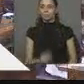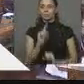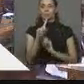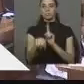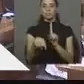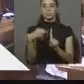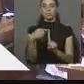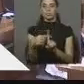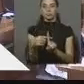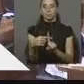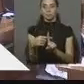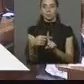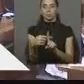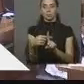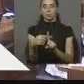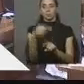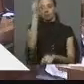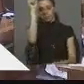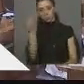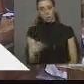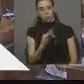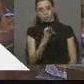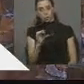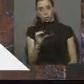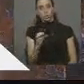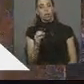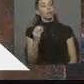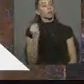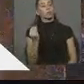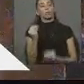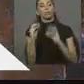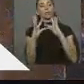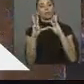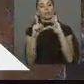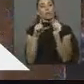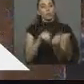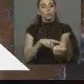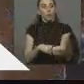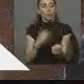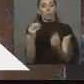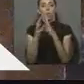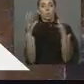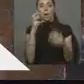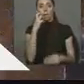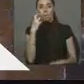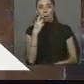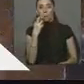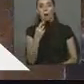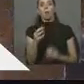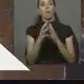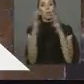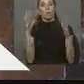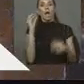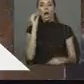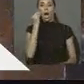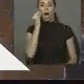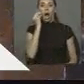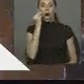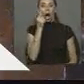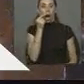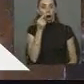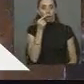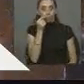Además, fue un gran hombre de familia, un gran padre y un gran abuelo,